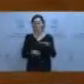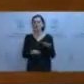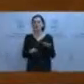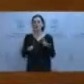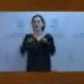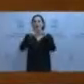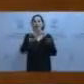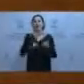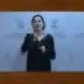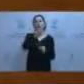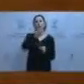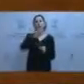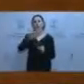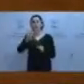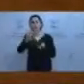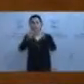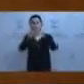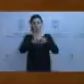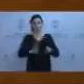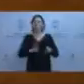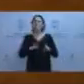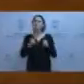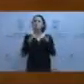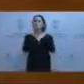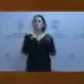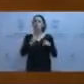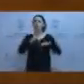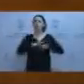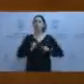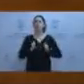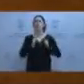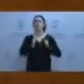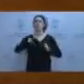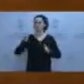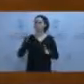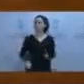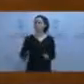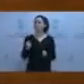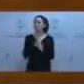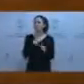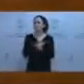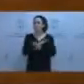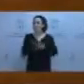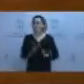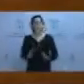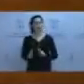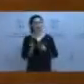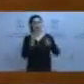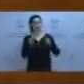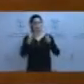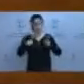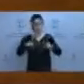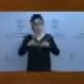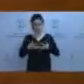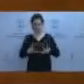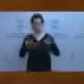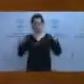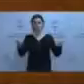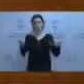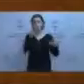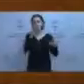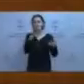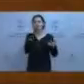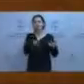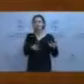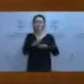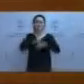tiene 135 compañías con alto potencial para generar riqueza y empleo. Pero resulta que dice también en esta nota que la